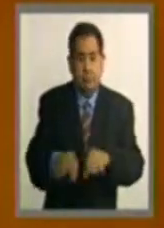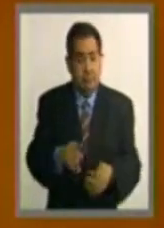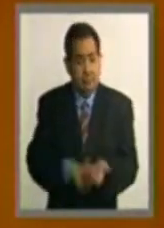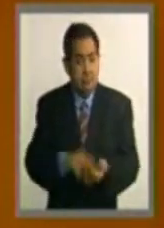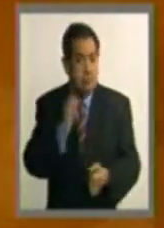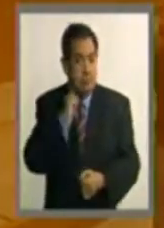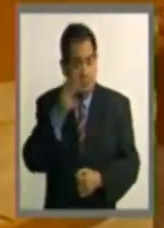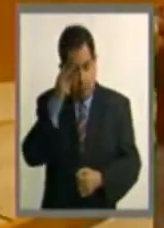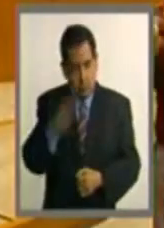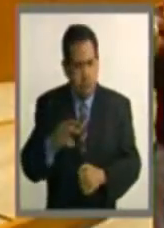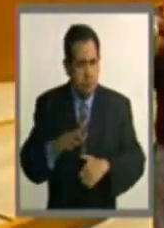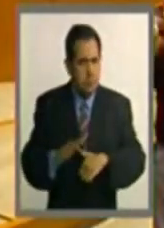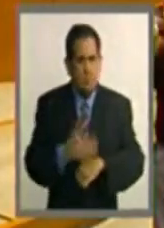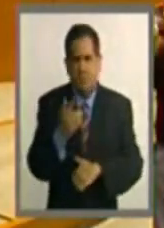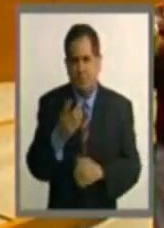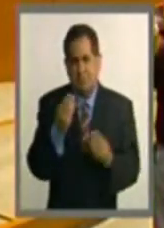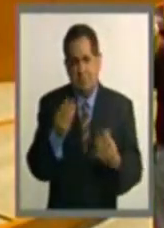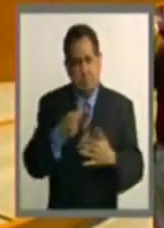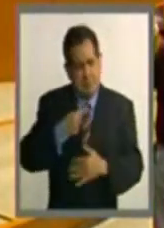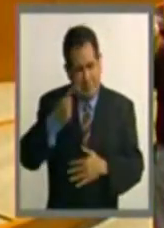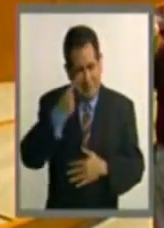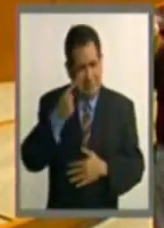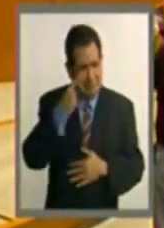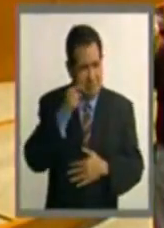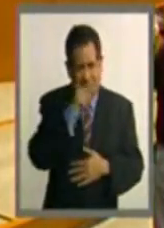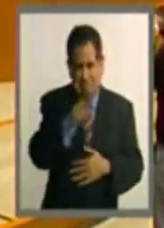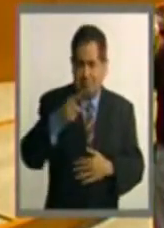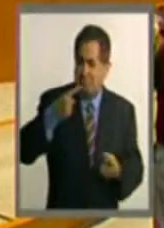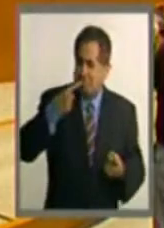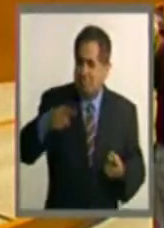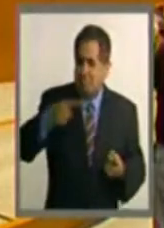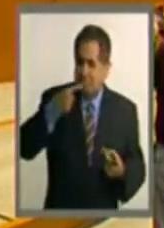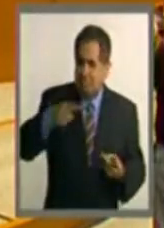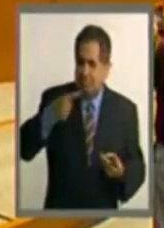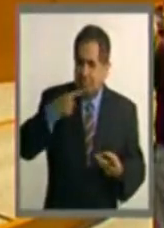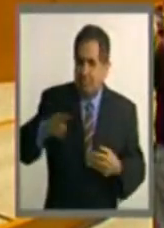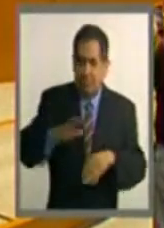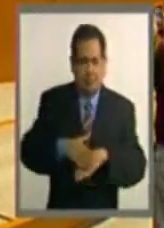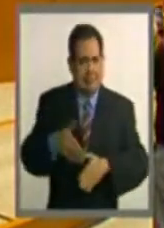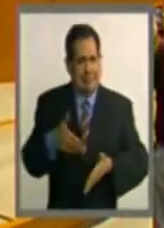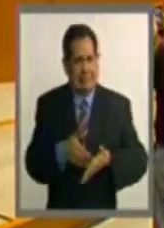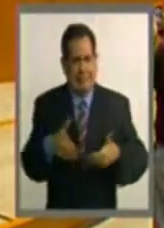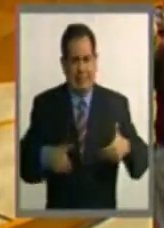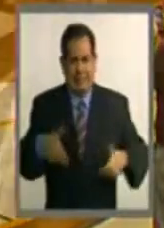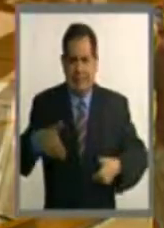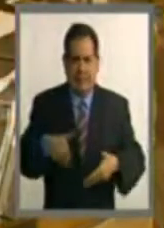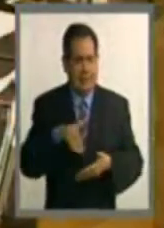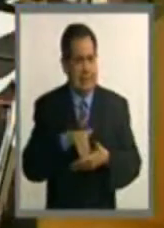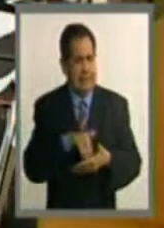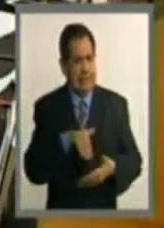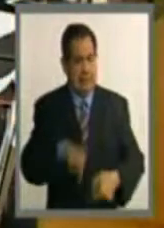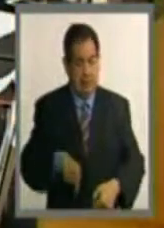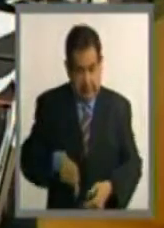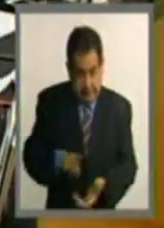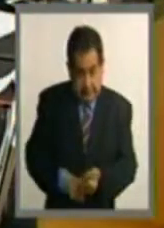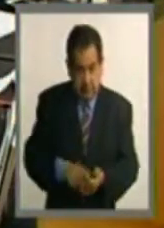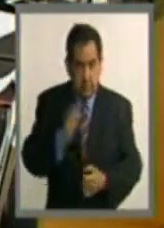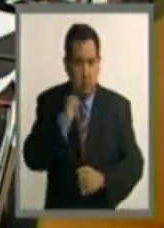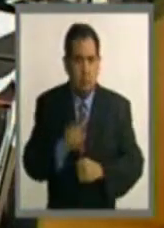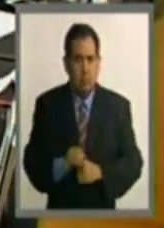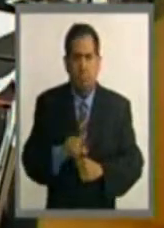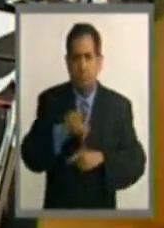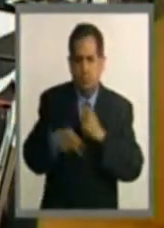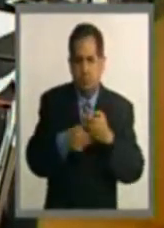República debido a múltiples denuncias sobre acoso y hostigamiento. Seguidamente se develará